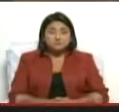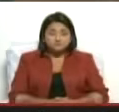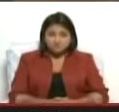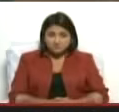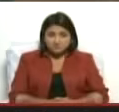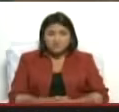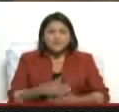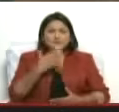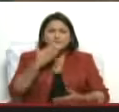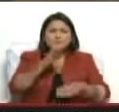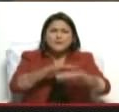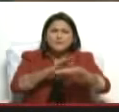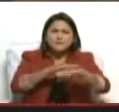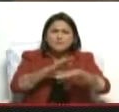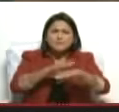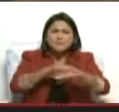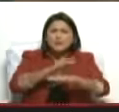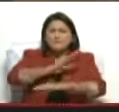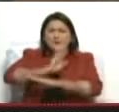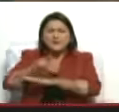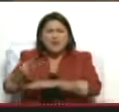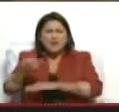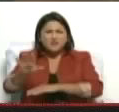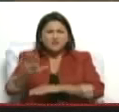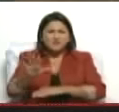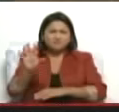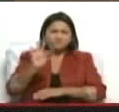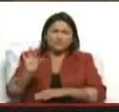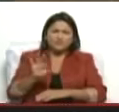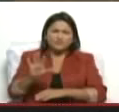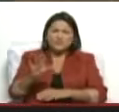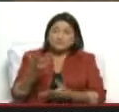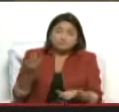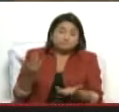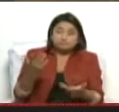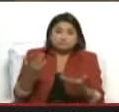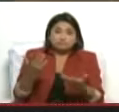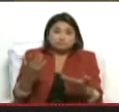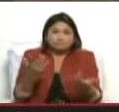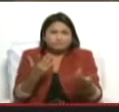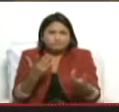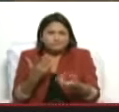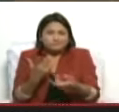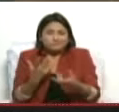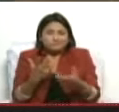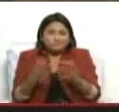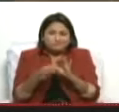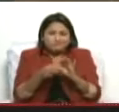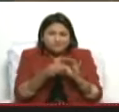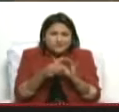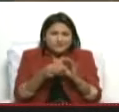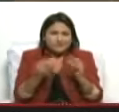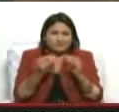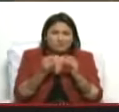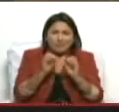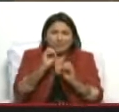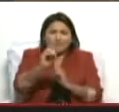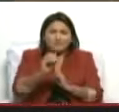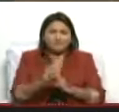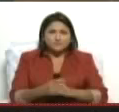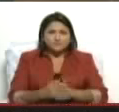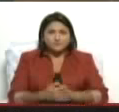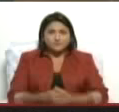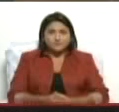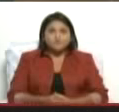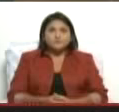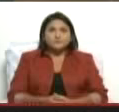pida causas penales de este tipo tú me perdonas ajenas totalmente a una oficina de alto comisionado